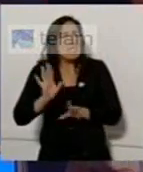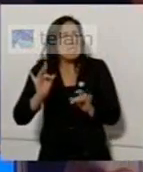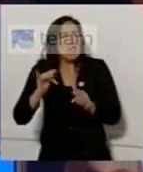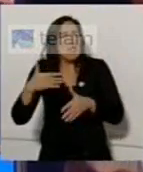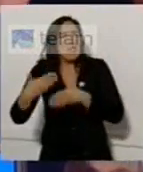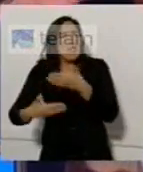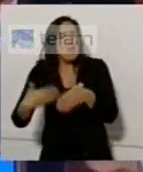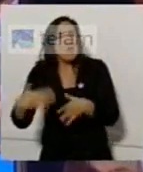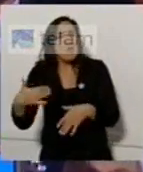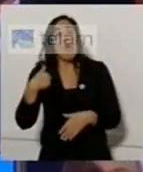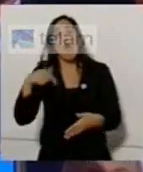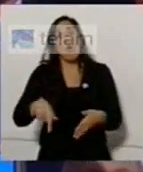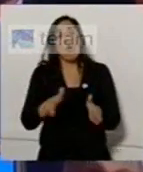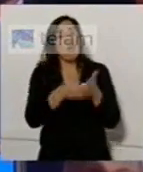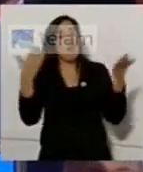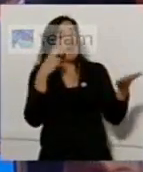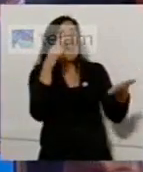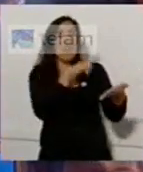Hoy leía los diarios,